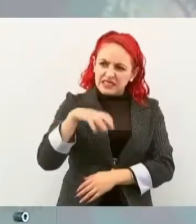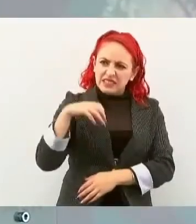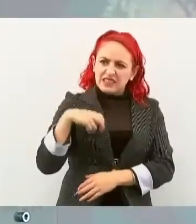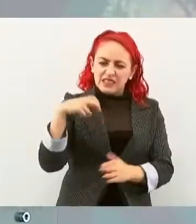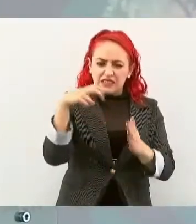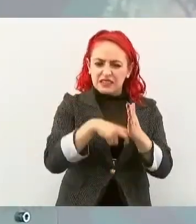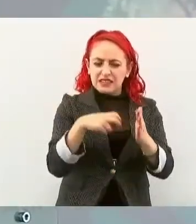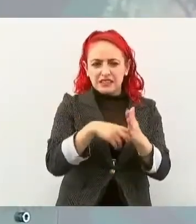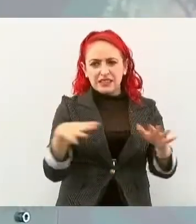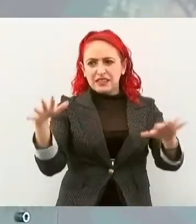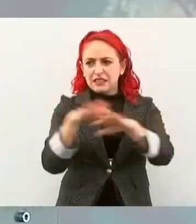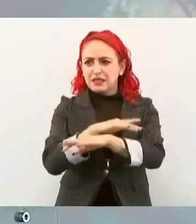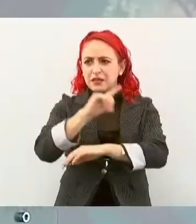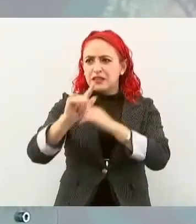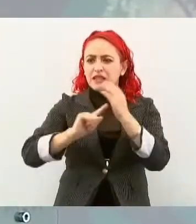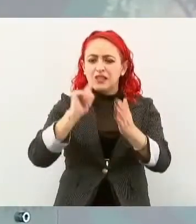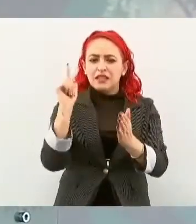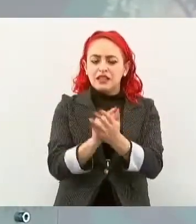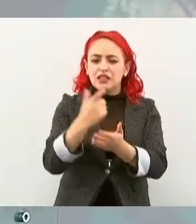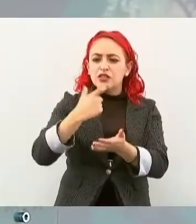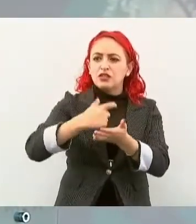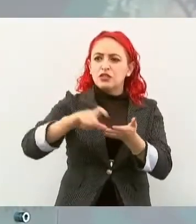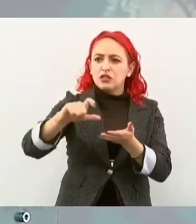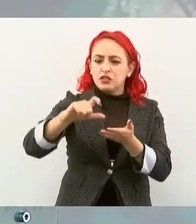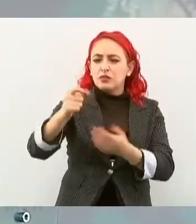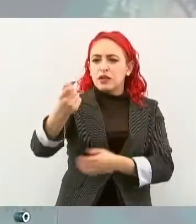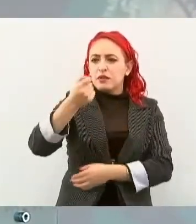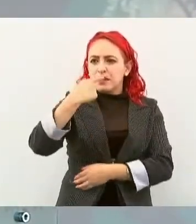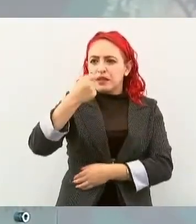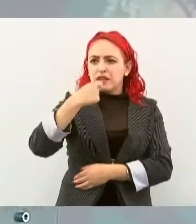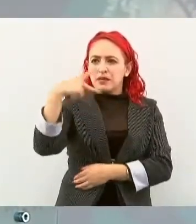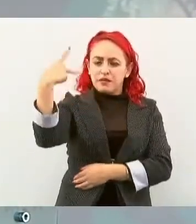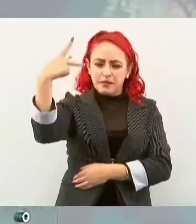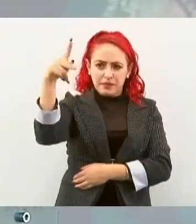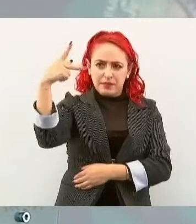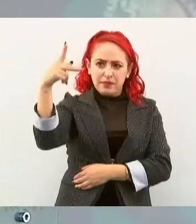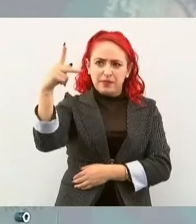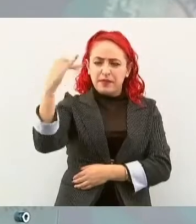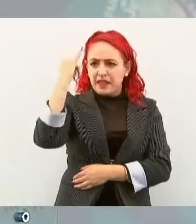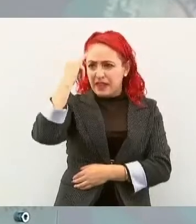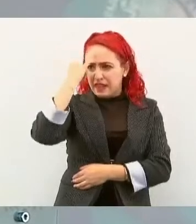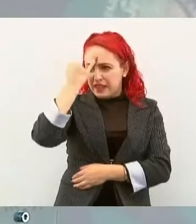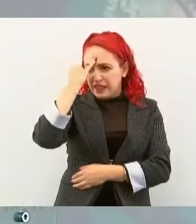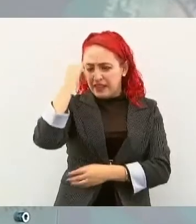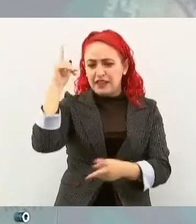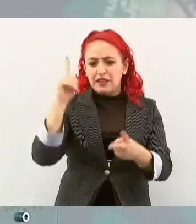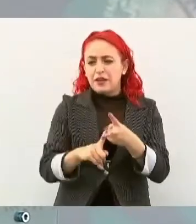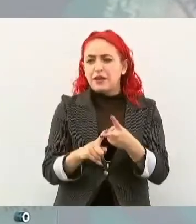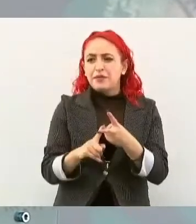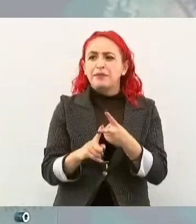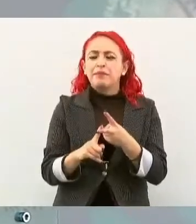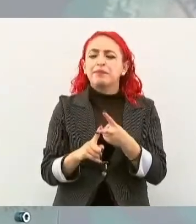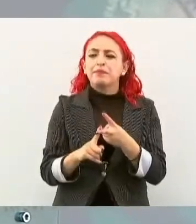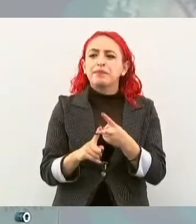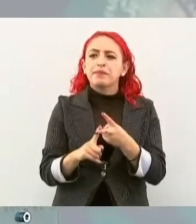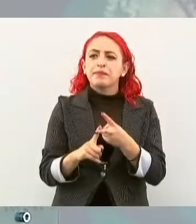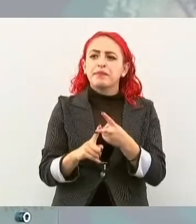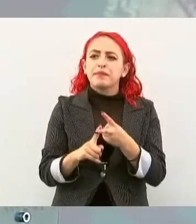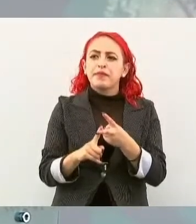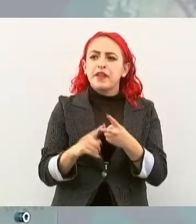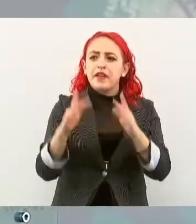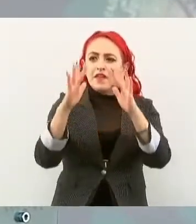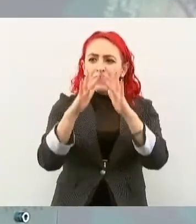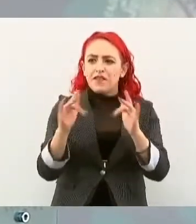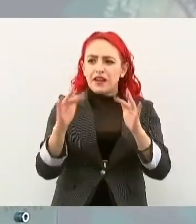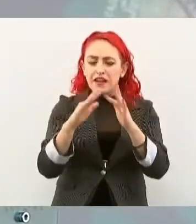poder comprar medicamentos en la India, en